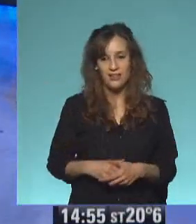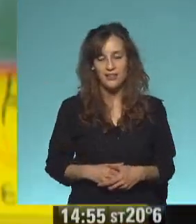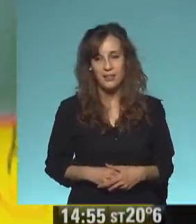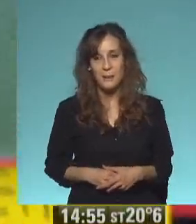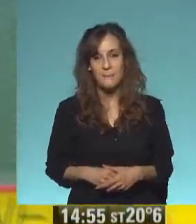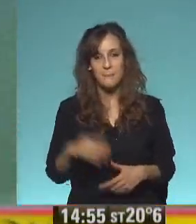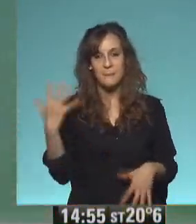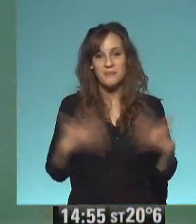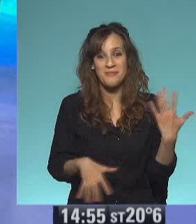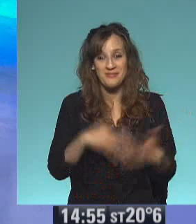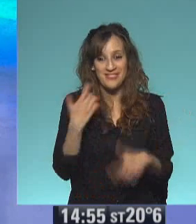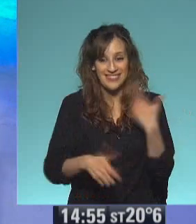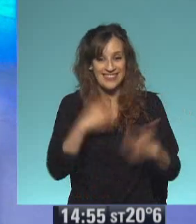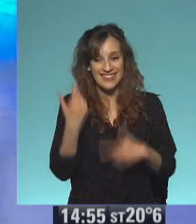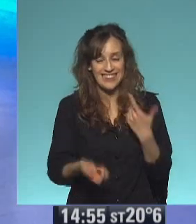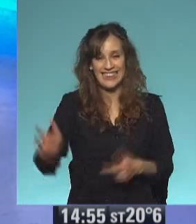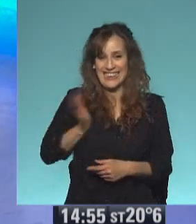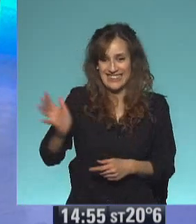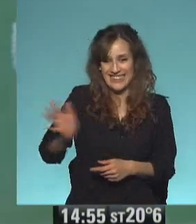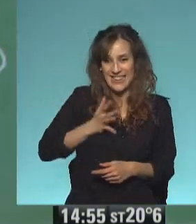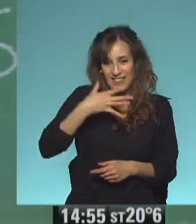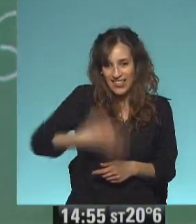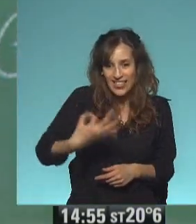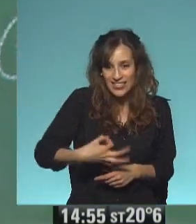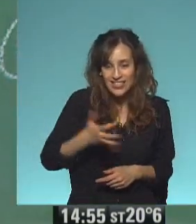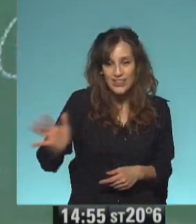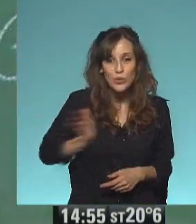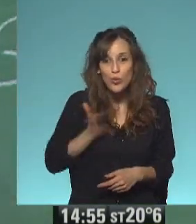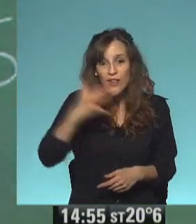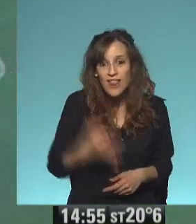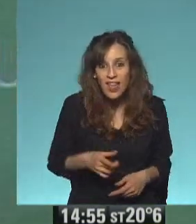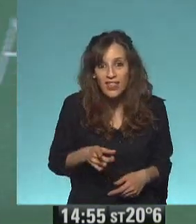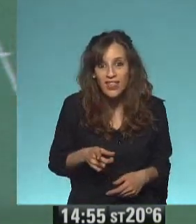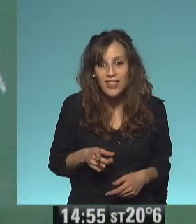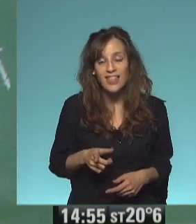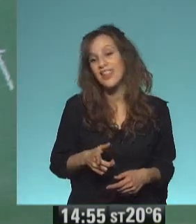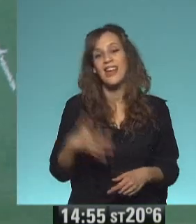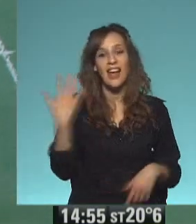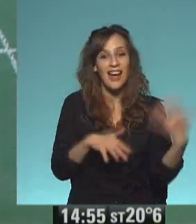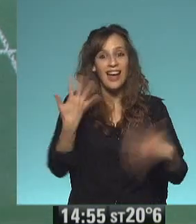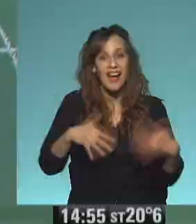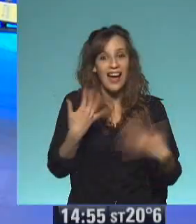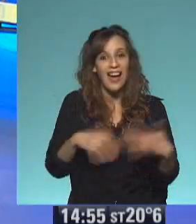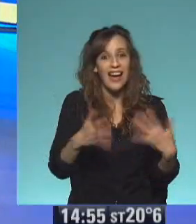Yo no se asustó mucho. No sé cómo... Se asustó mucho. No, no lo puedo creer.